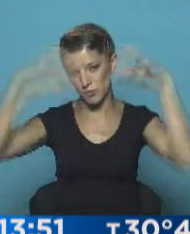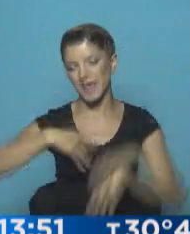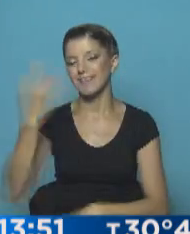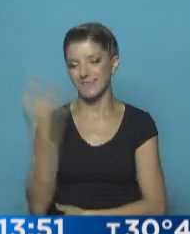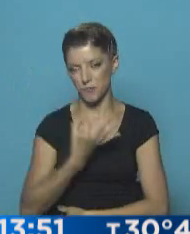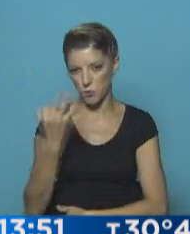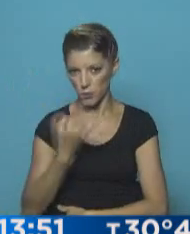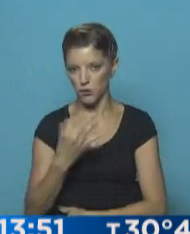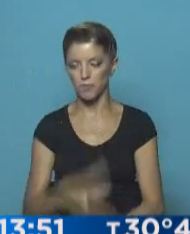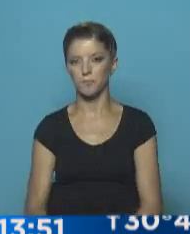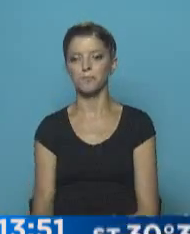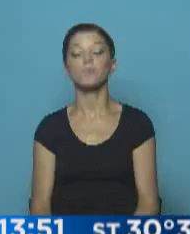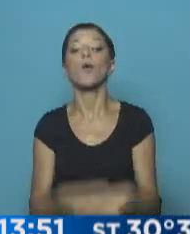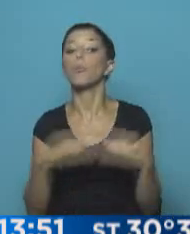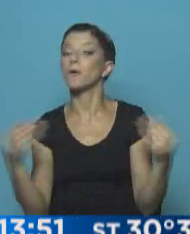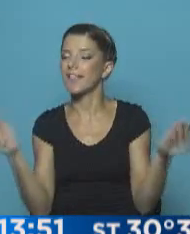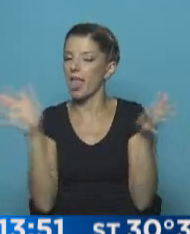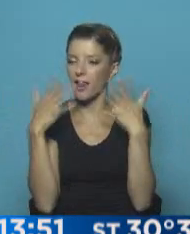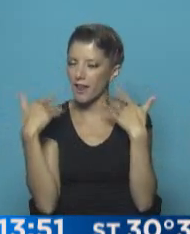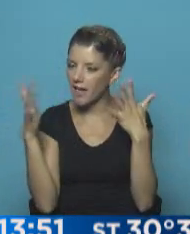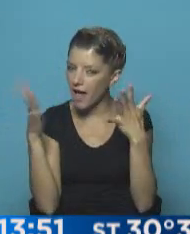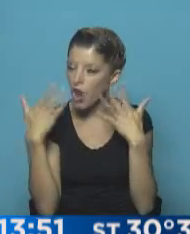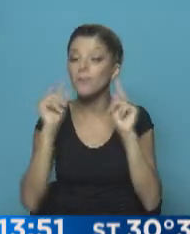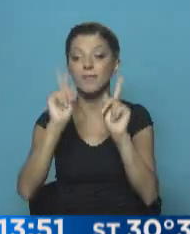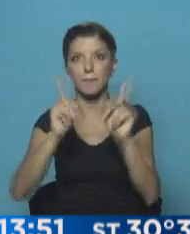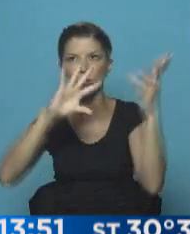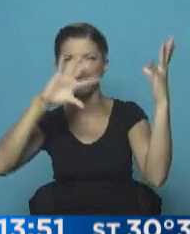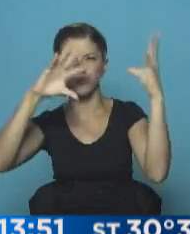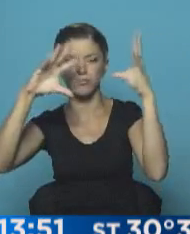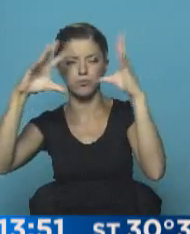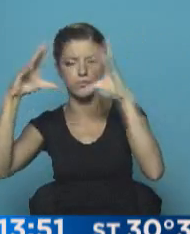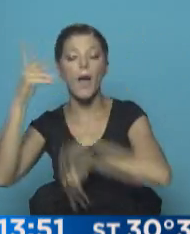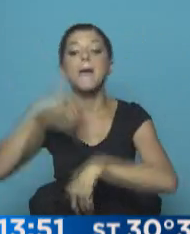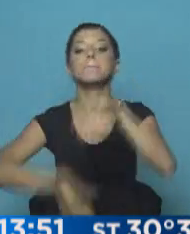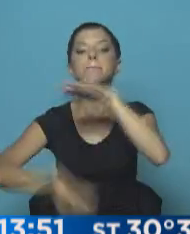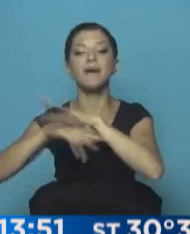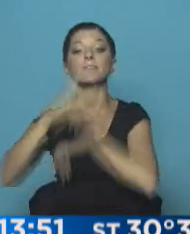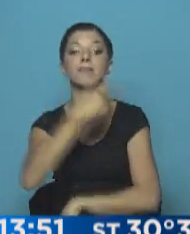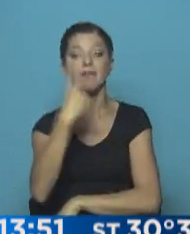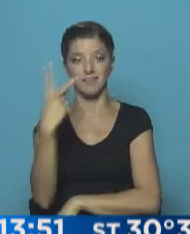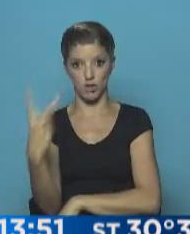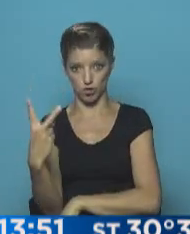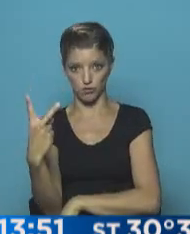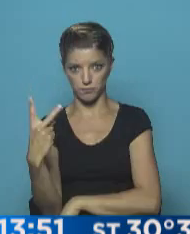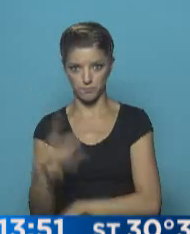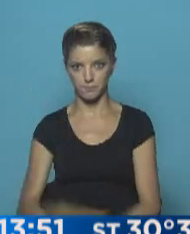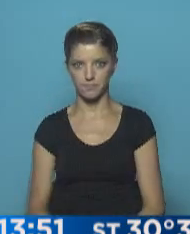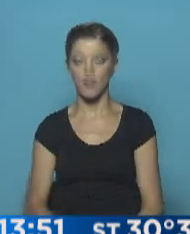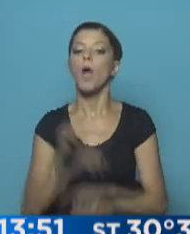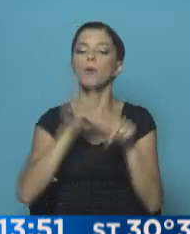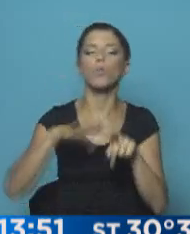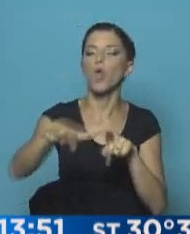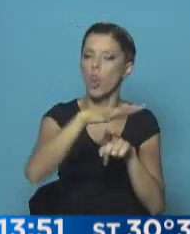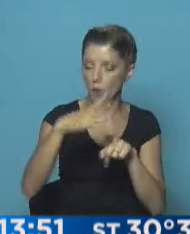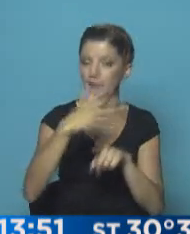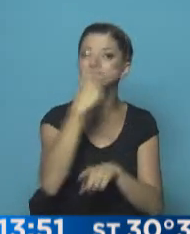alguna tormenta, porque el calorcito viene acompañado de nubosidad, la máxima del orden de los 32. Por zonas se está